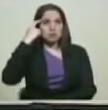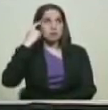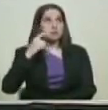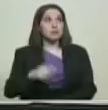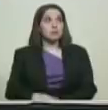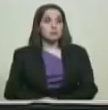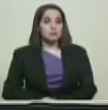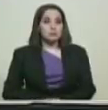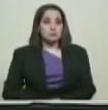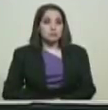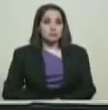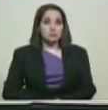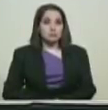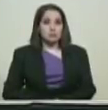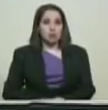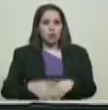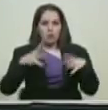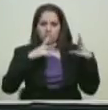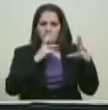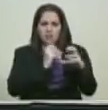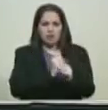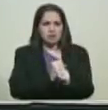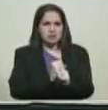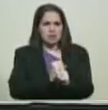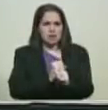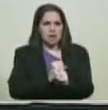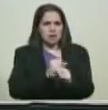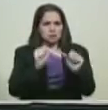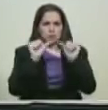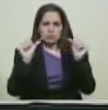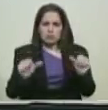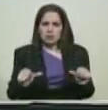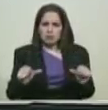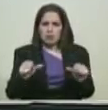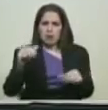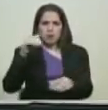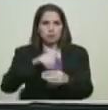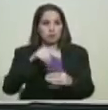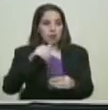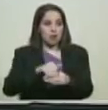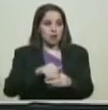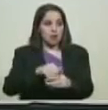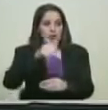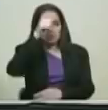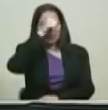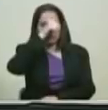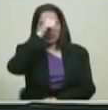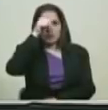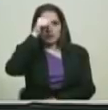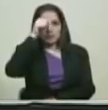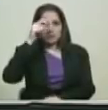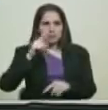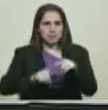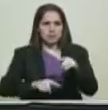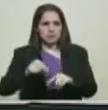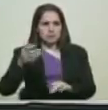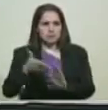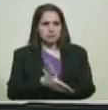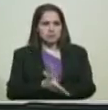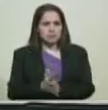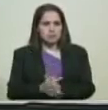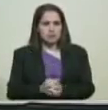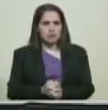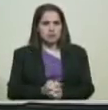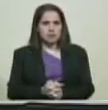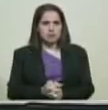venezolano confía en su sistema electoral. Y el domingo 20 de mayo, una vez que el pueblo ejerza